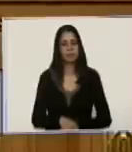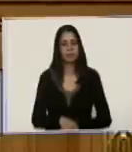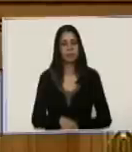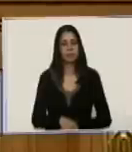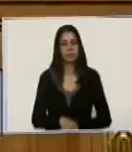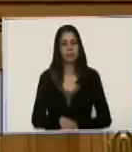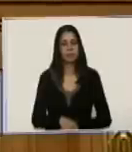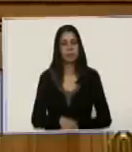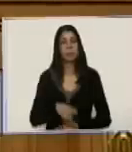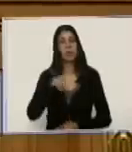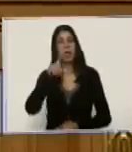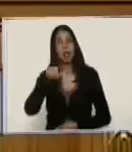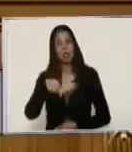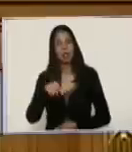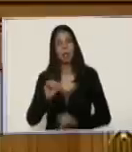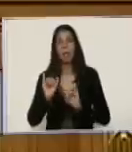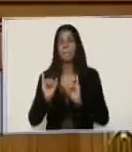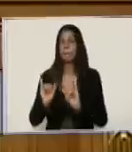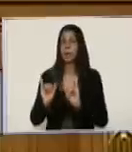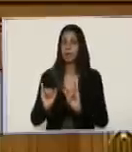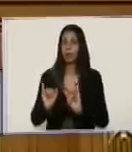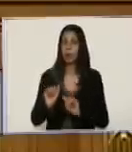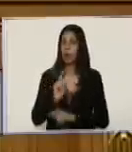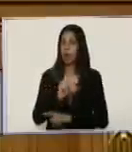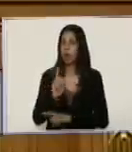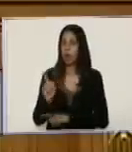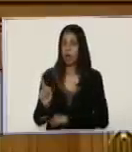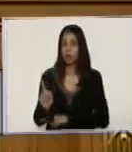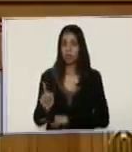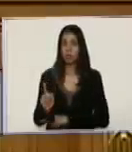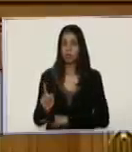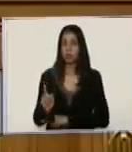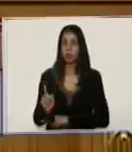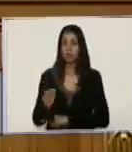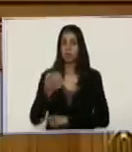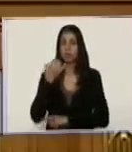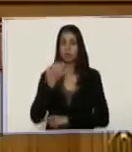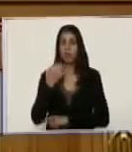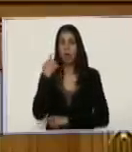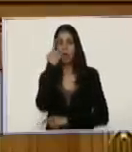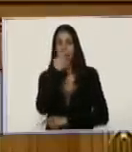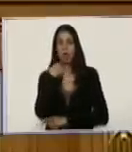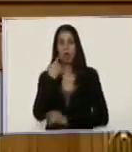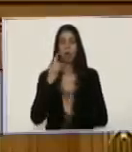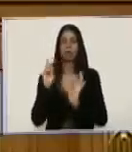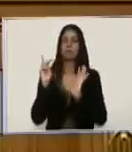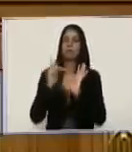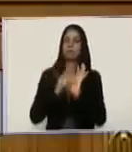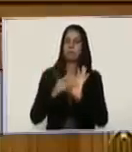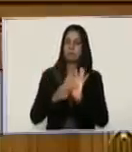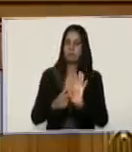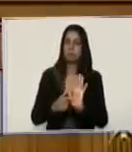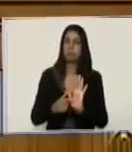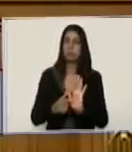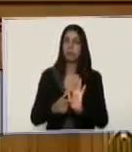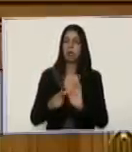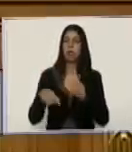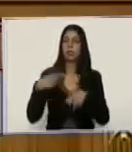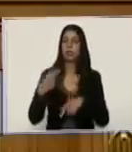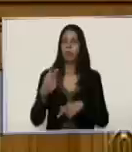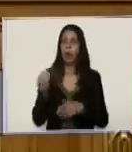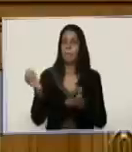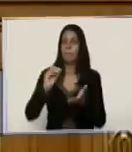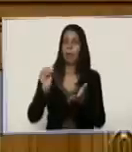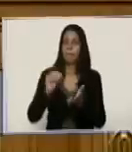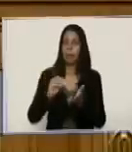que también, bueno, ellos mismos quisieron dar su verdadera cara en esa intervención, pero algo que quiero agregar